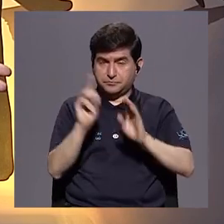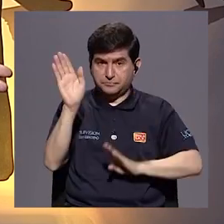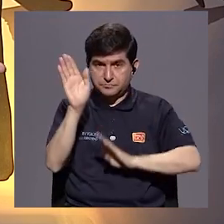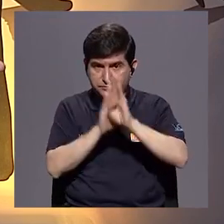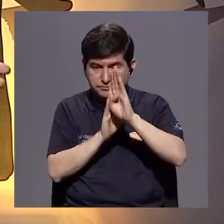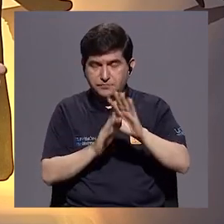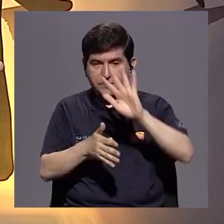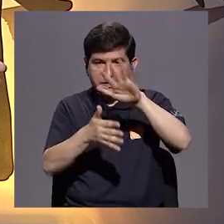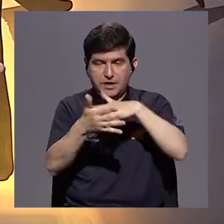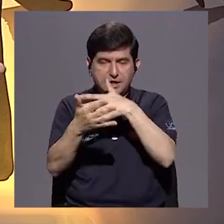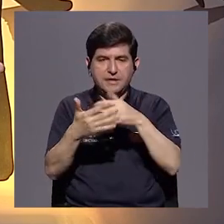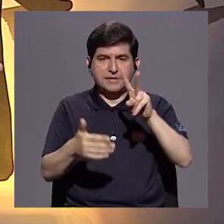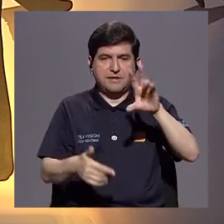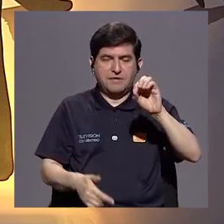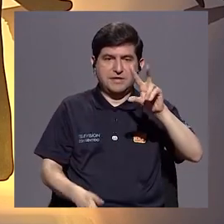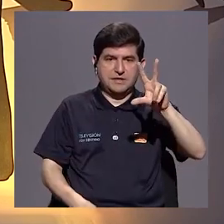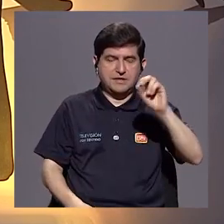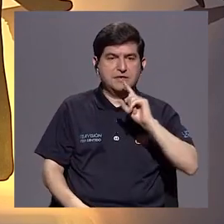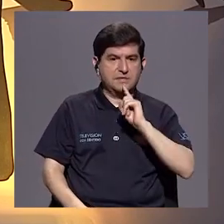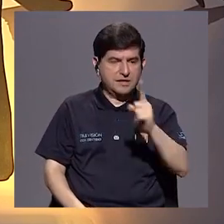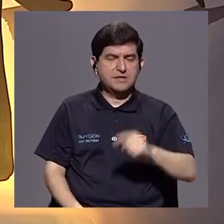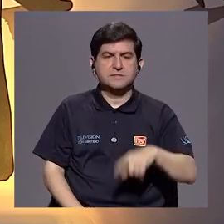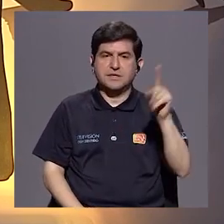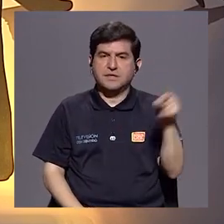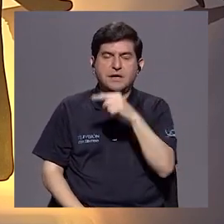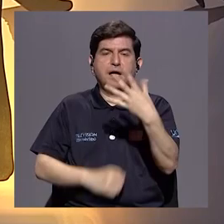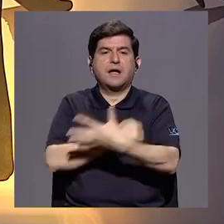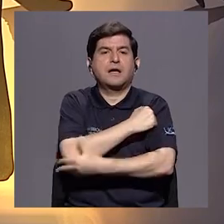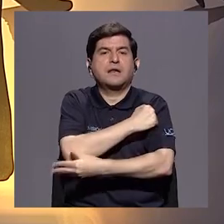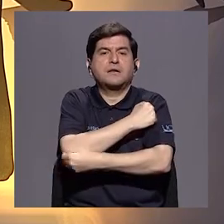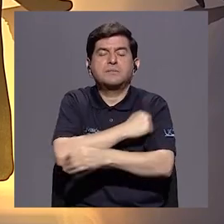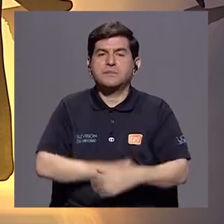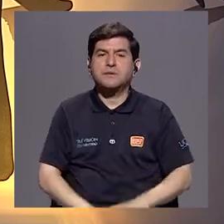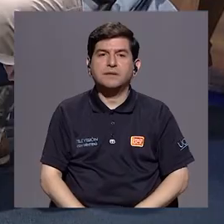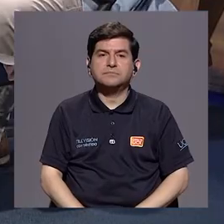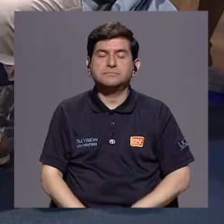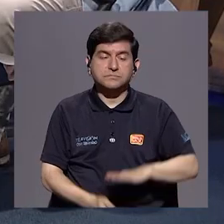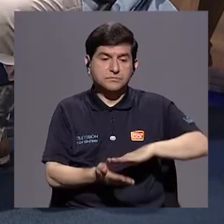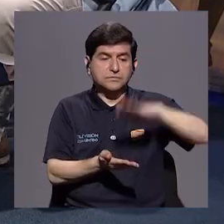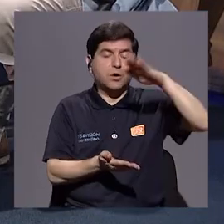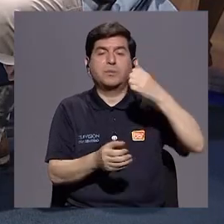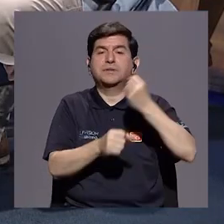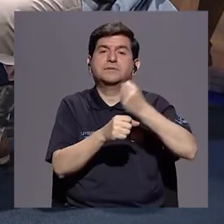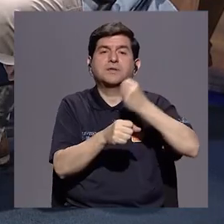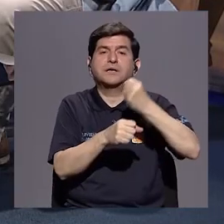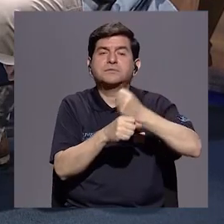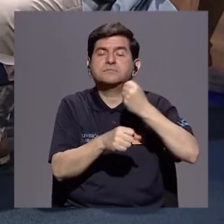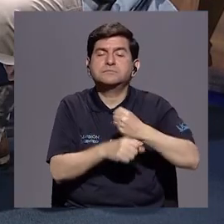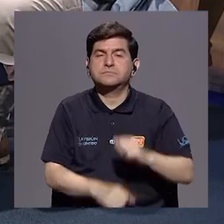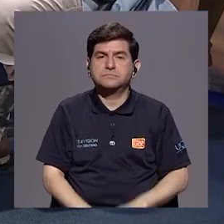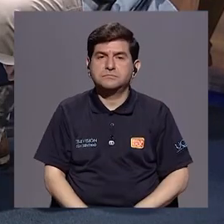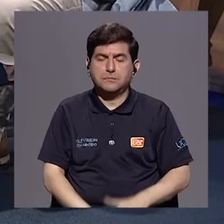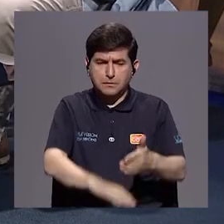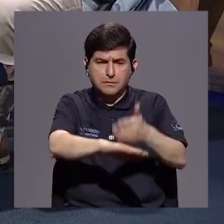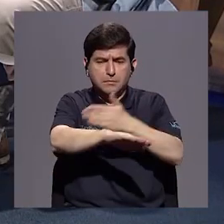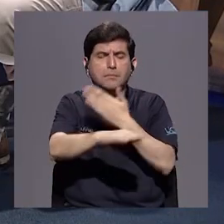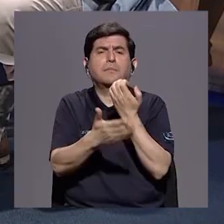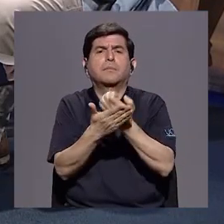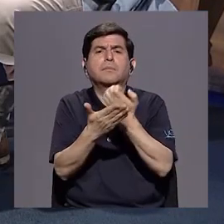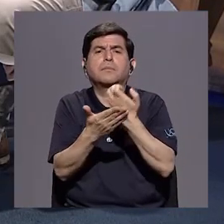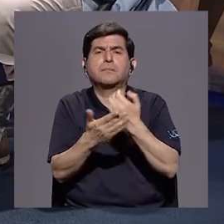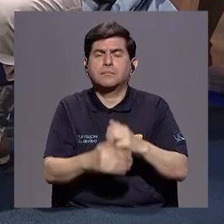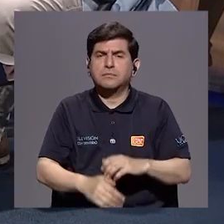de desarrollo de la gente 2030 hablan de eliminación de la pobreza de aumento del empleo de crecimiento